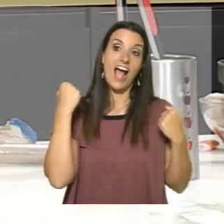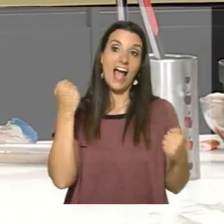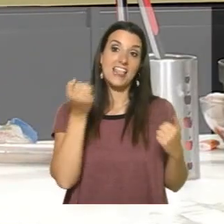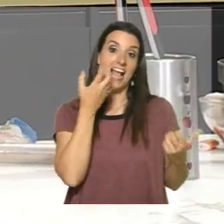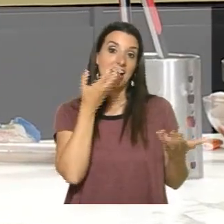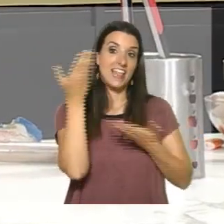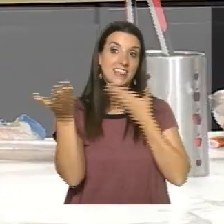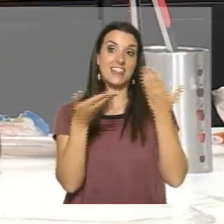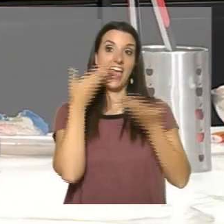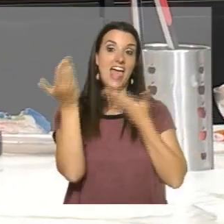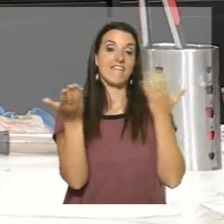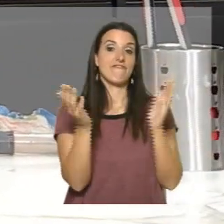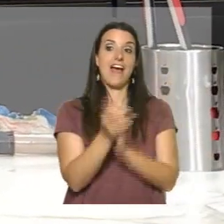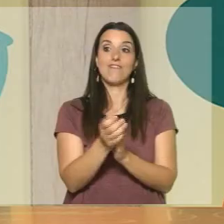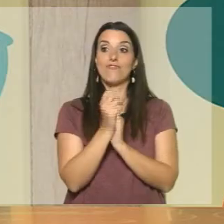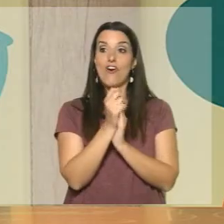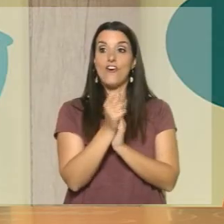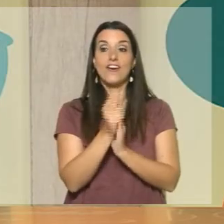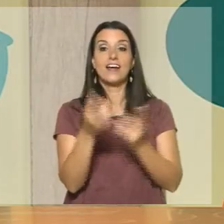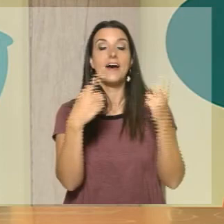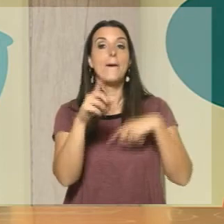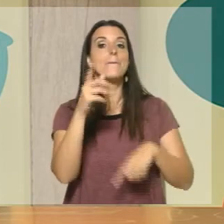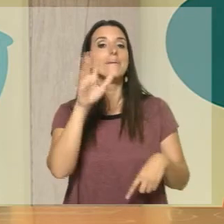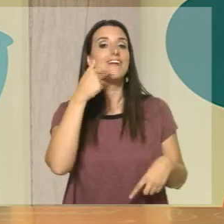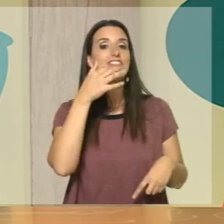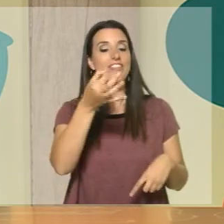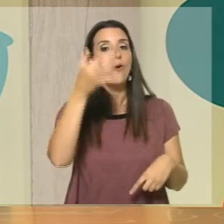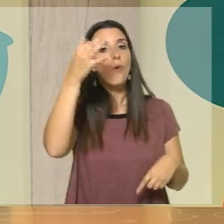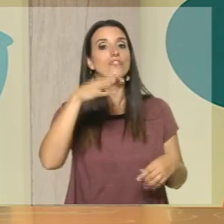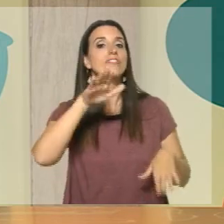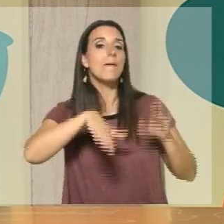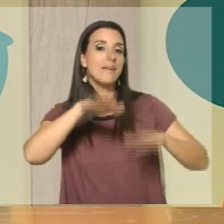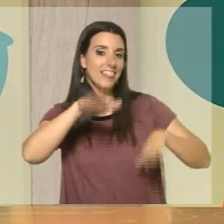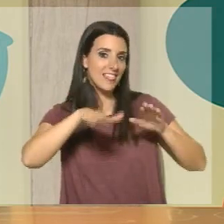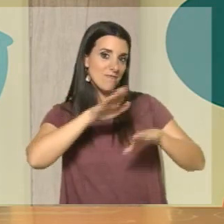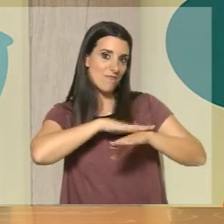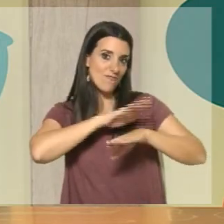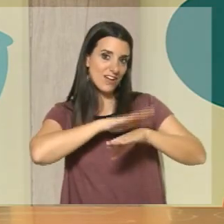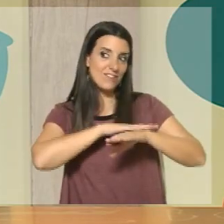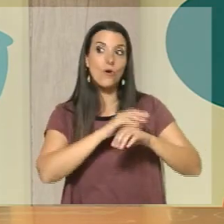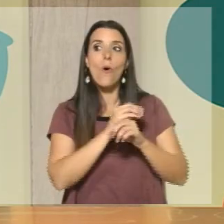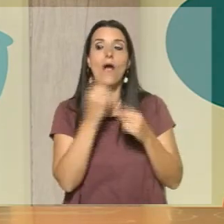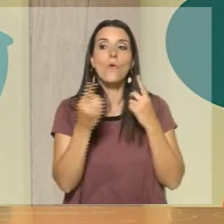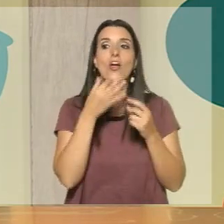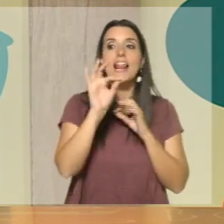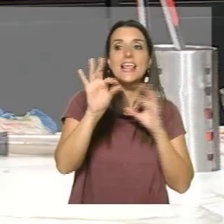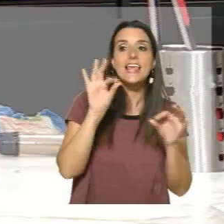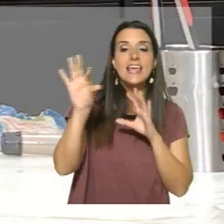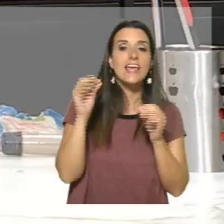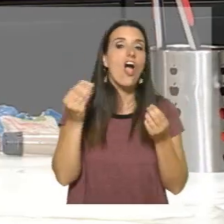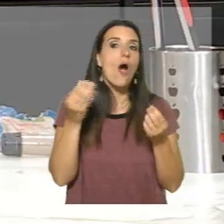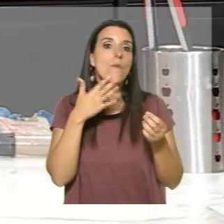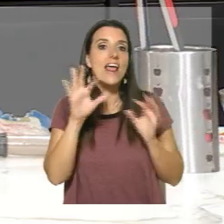favor. Por favor. Igual lo que digo es que a mí me parece que depende el momento, uno como que va eligiendo la, sí, como